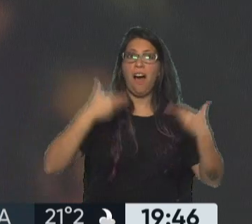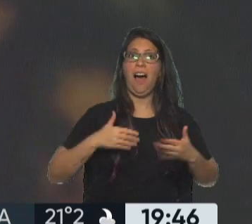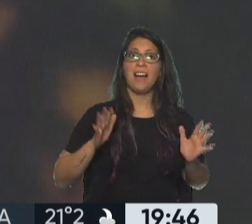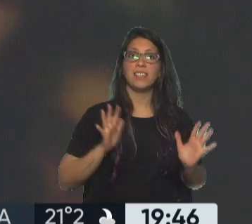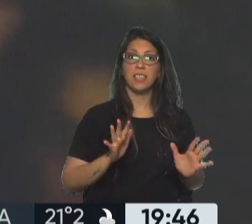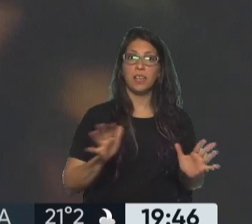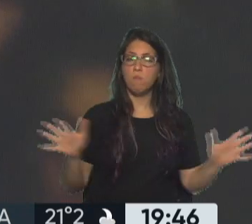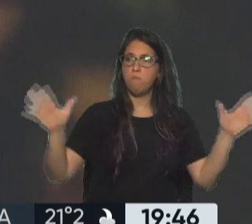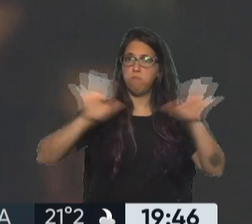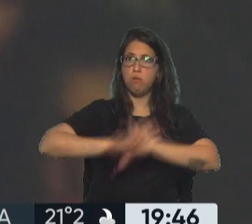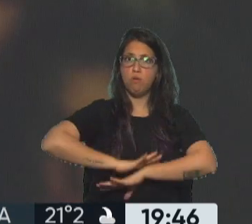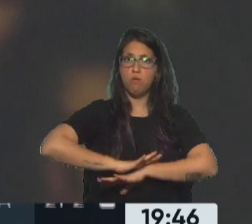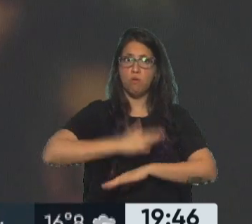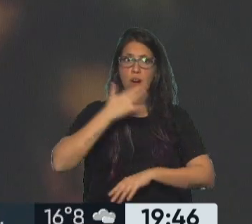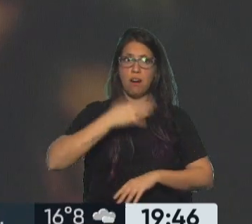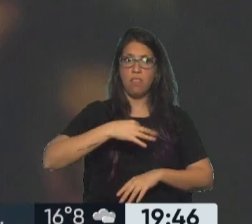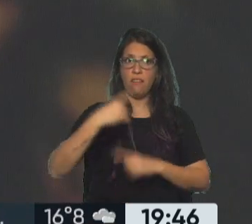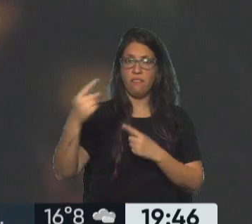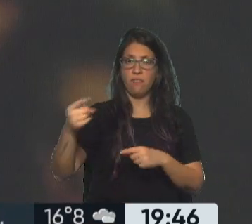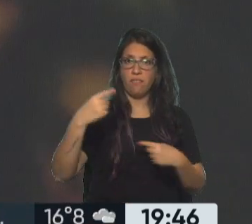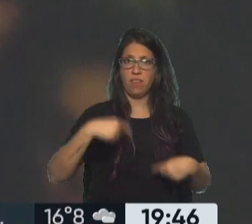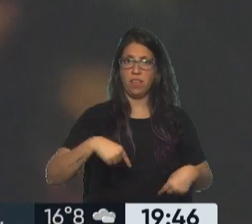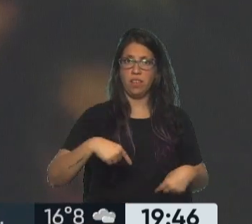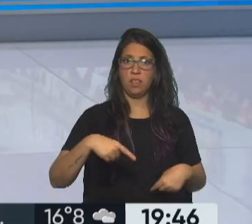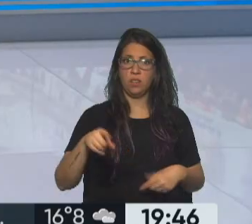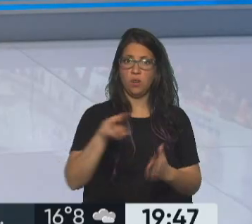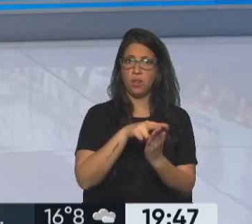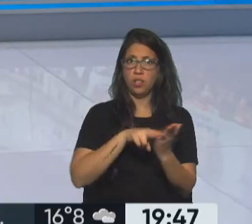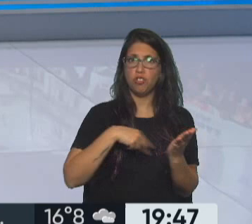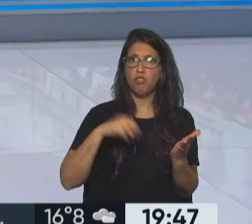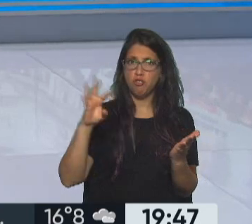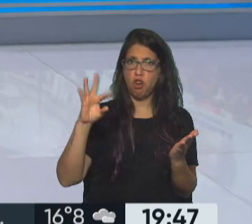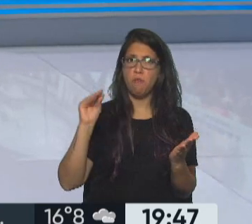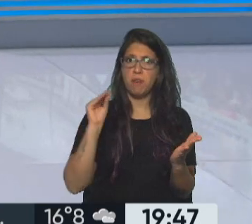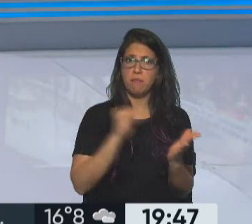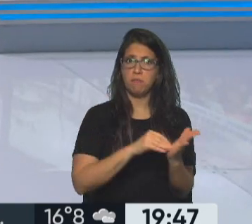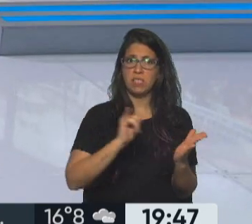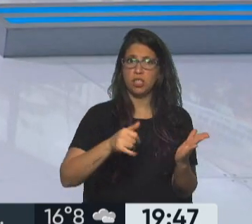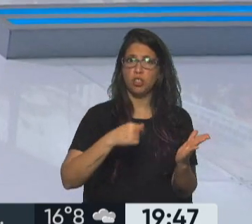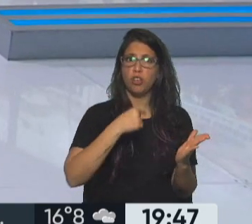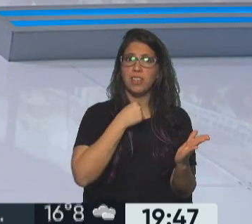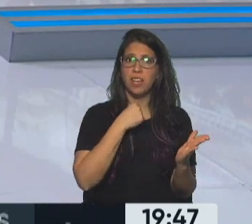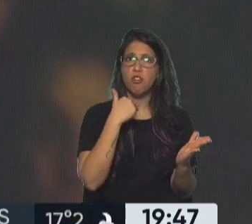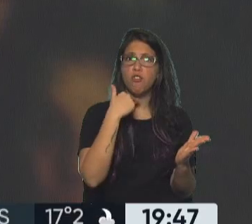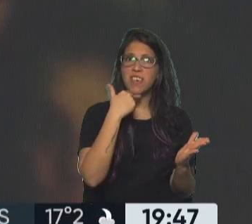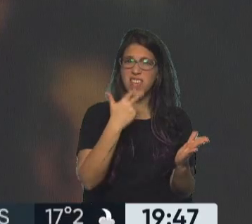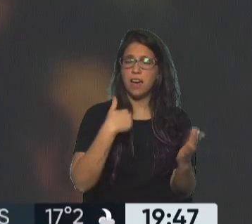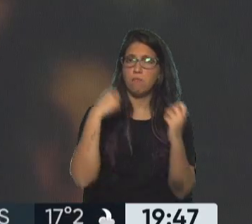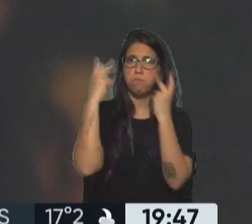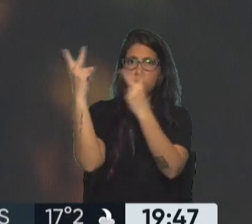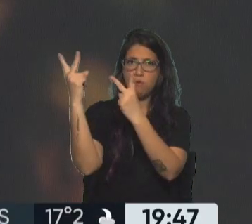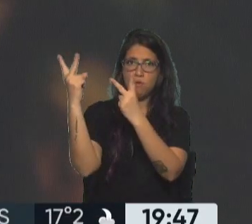realidad es otra. Y yo leo, llevaré su nombre, pero yo quiero ser una hija desobediente de un